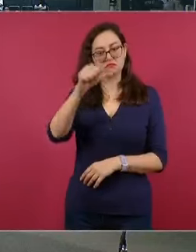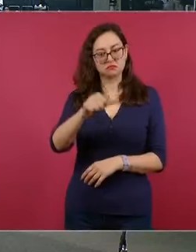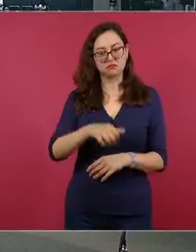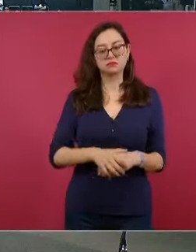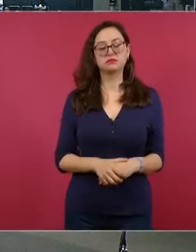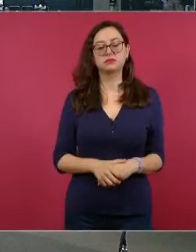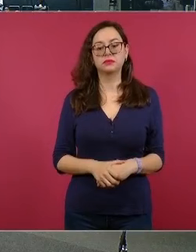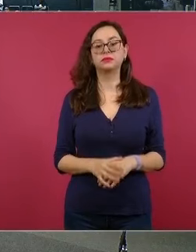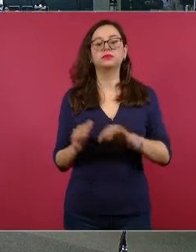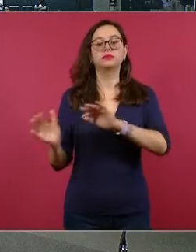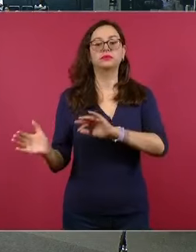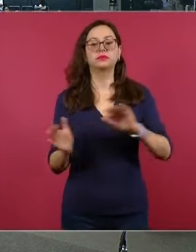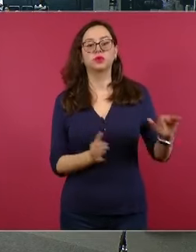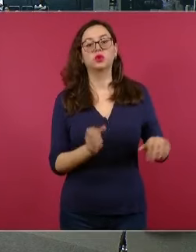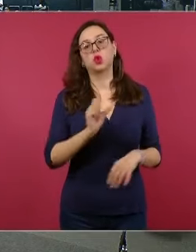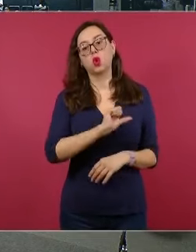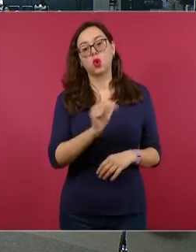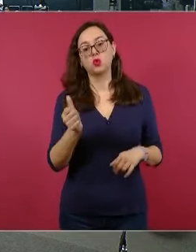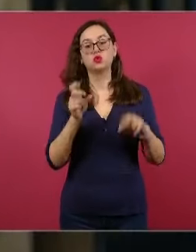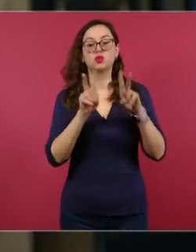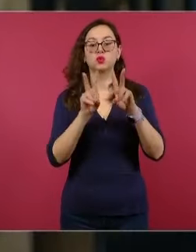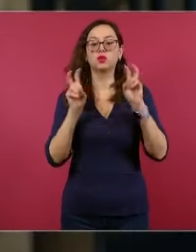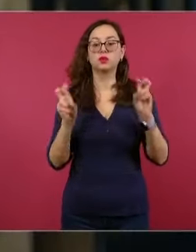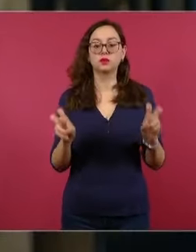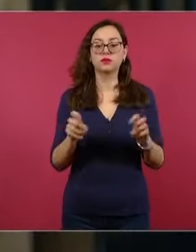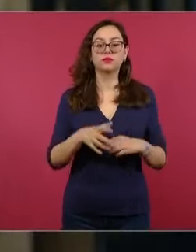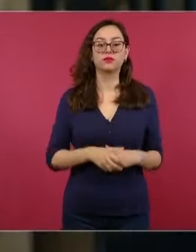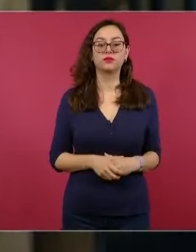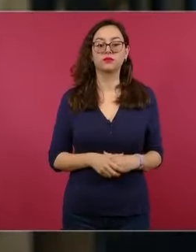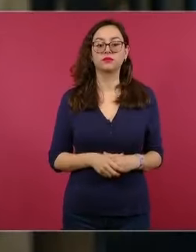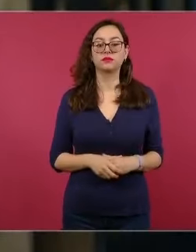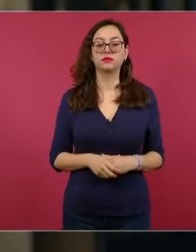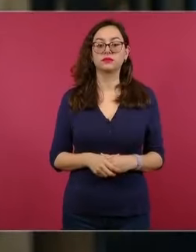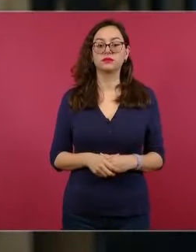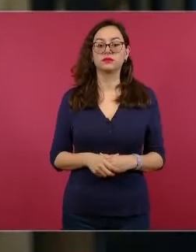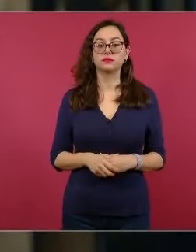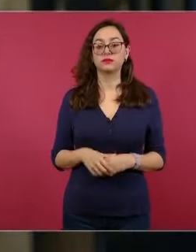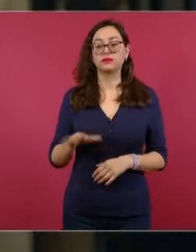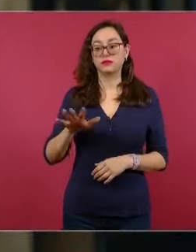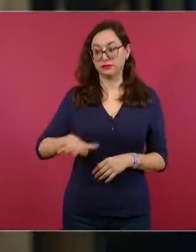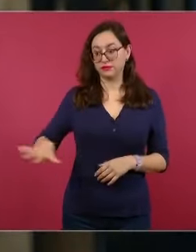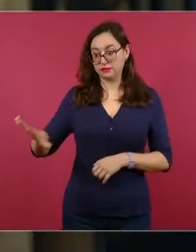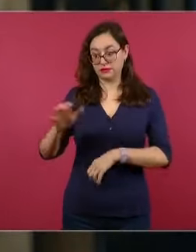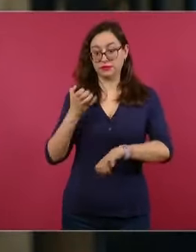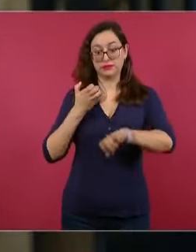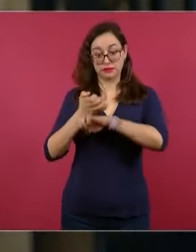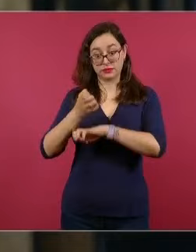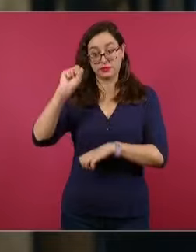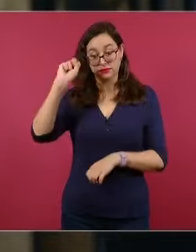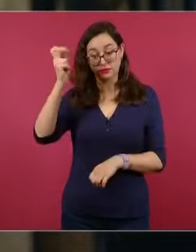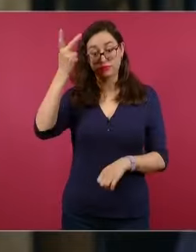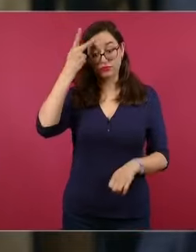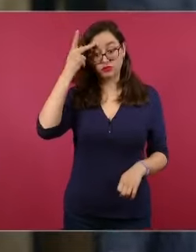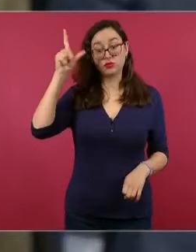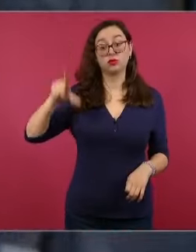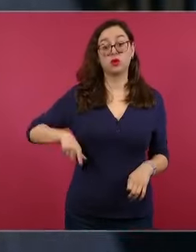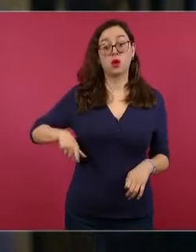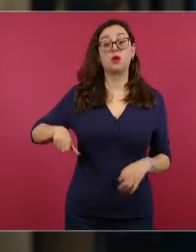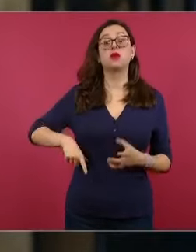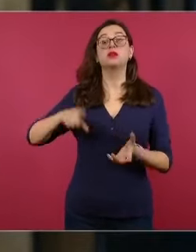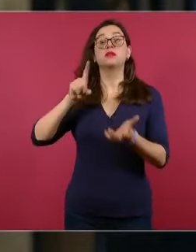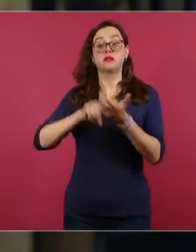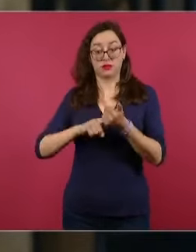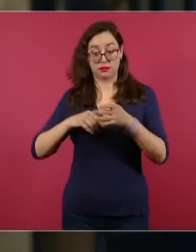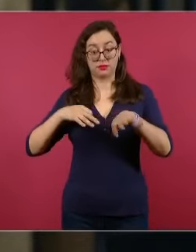tema El último tema de mi parte eh los trabajadores y trabajadoras del gobierno del Estado le vuelven a pedir su apoyo eh sobre todo